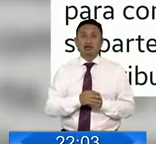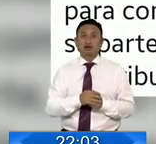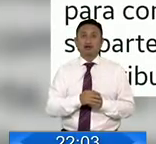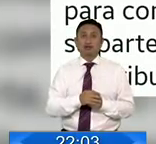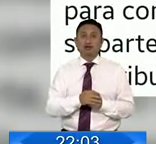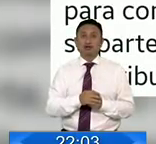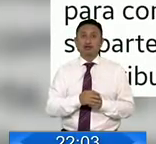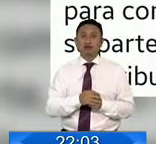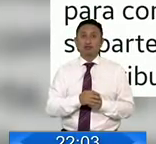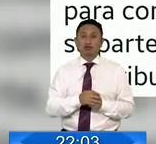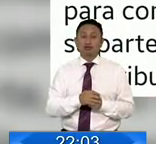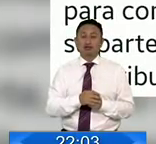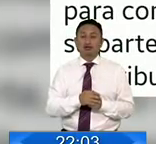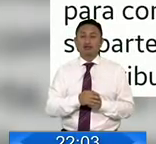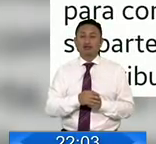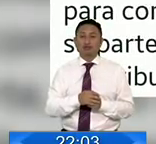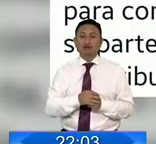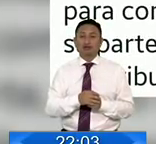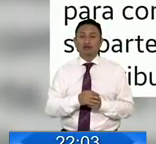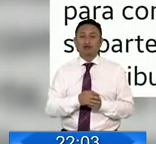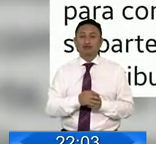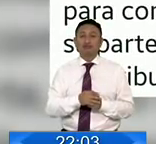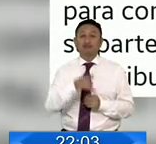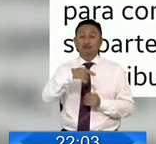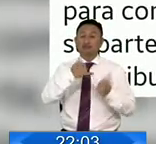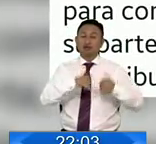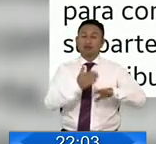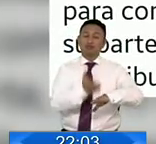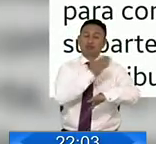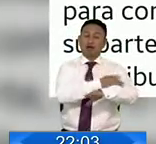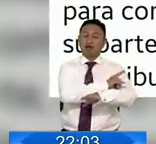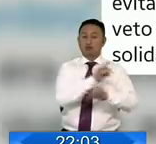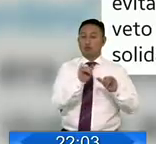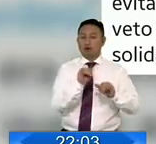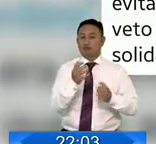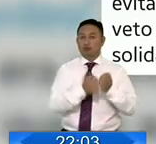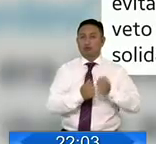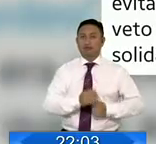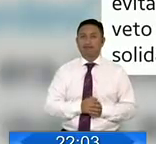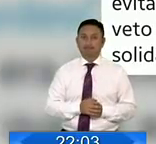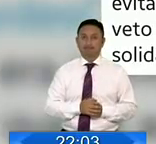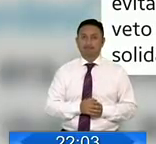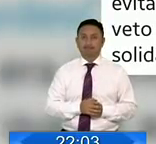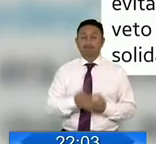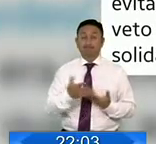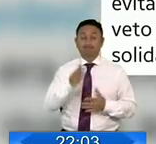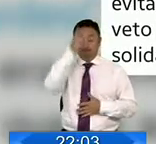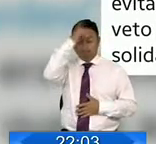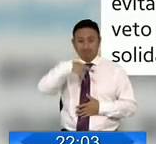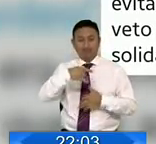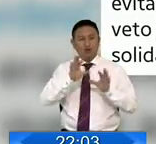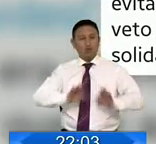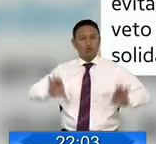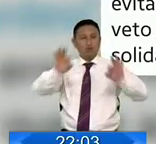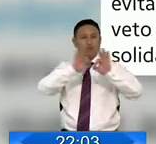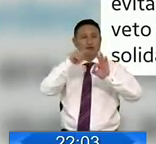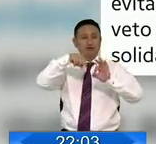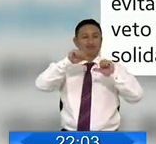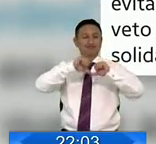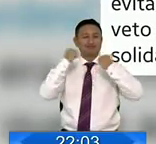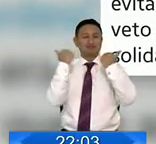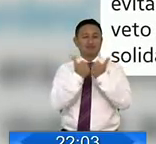ley Revás no contribuye. Seguimos igual que al principio. Una de las decisiones más importantes que ha tomado la